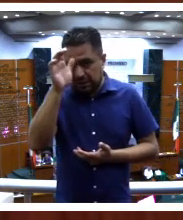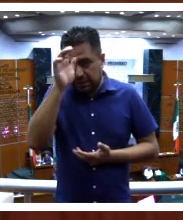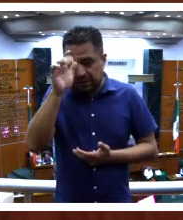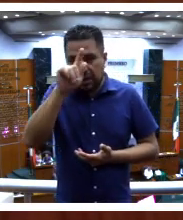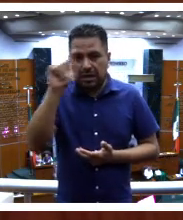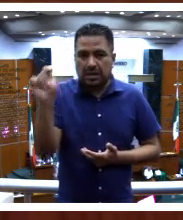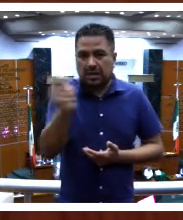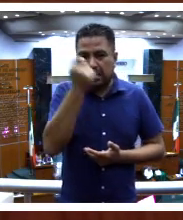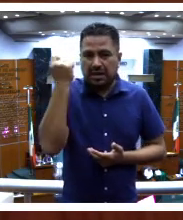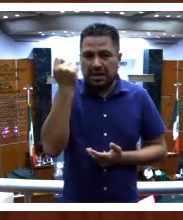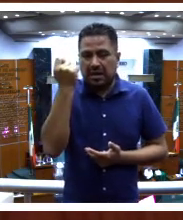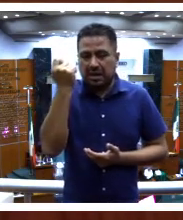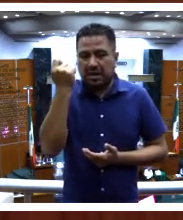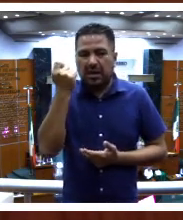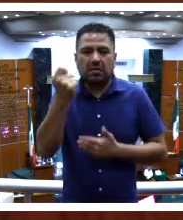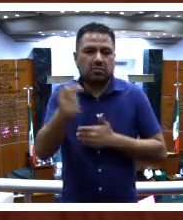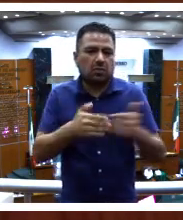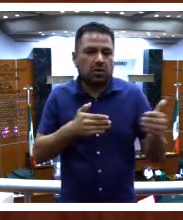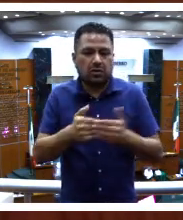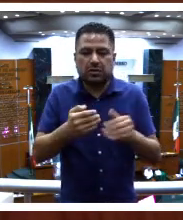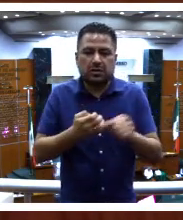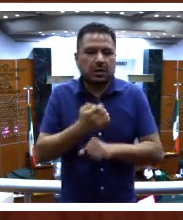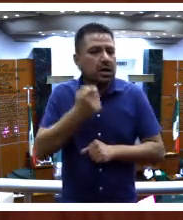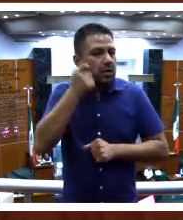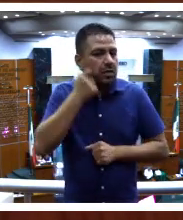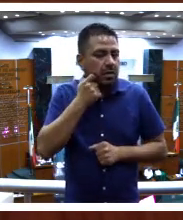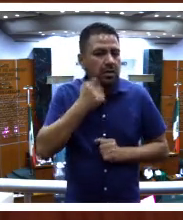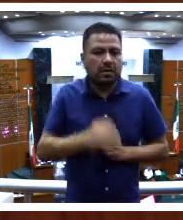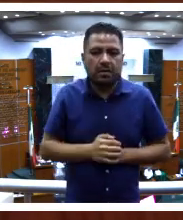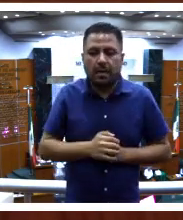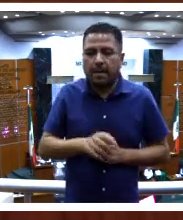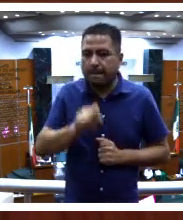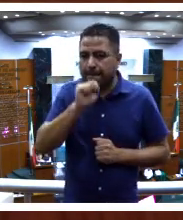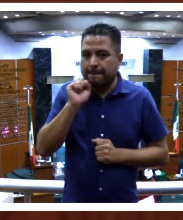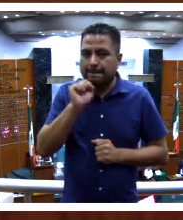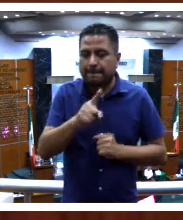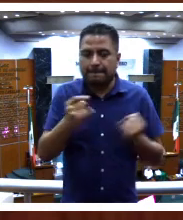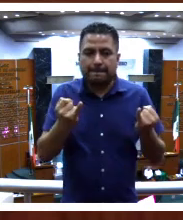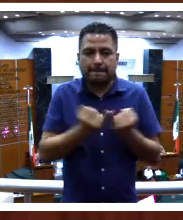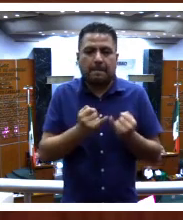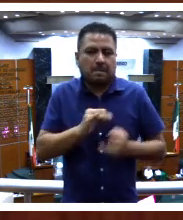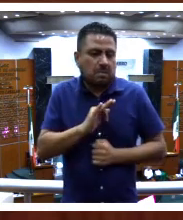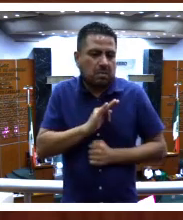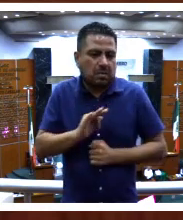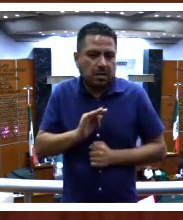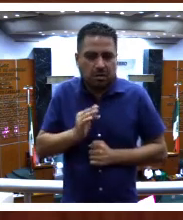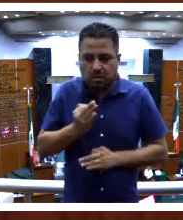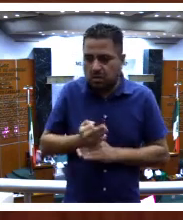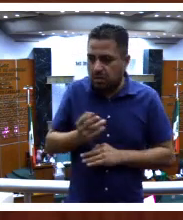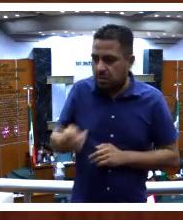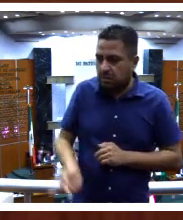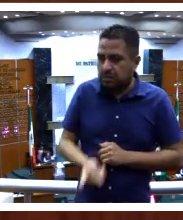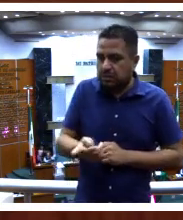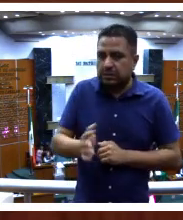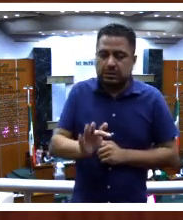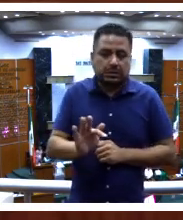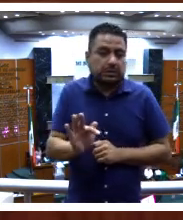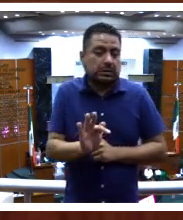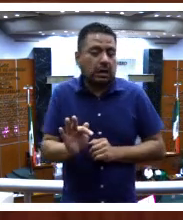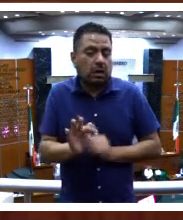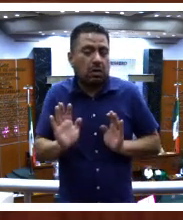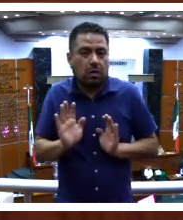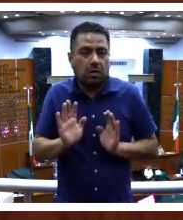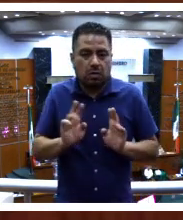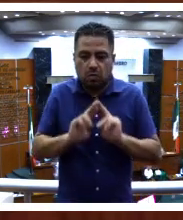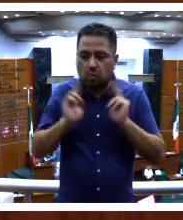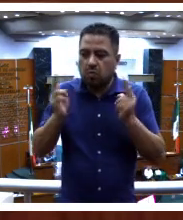y Tecnología e Innovación del Estado de Guerrero. También pues valdría la pena preguntar, según